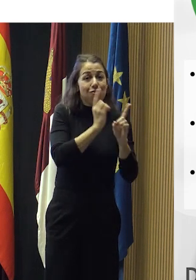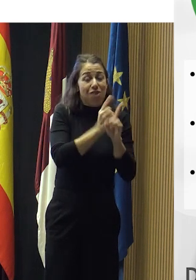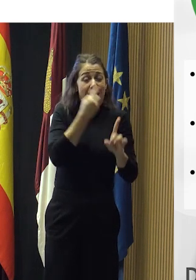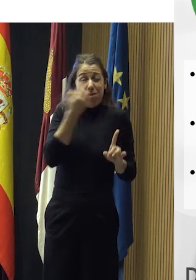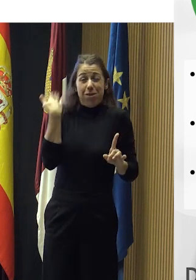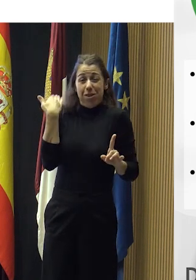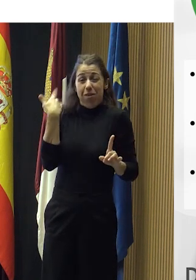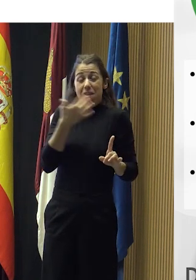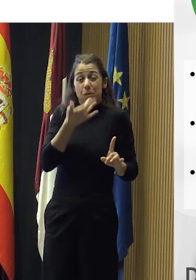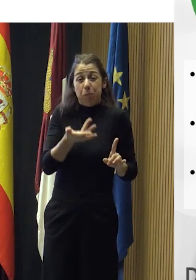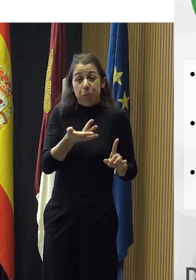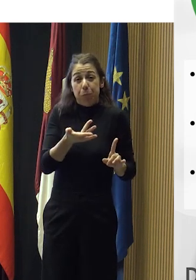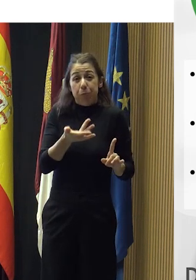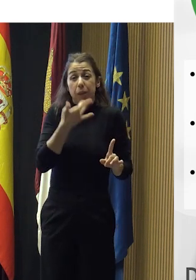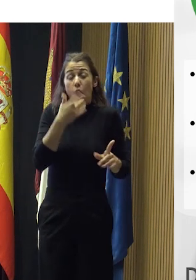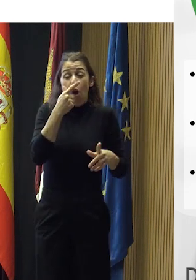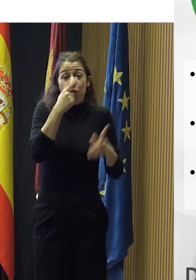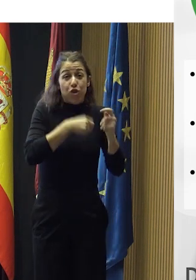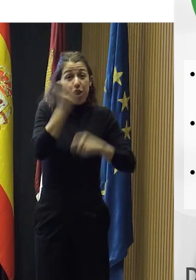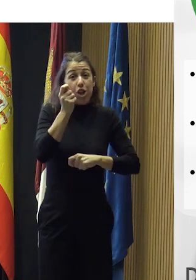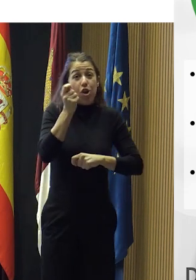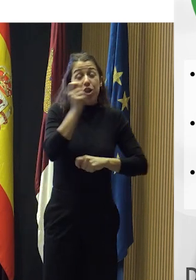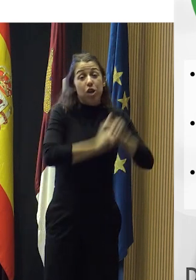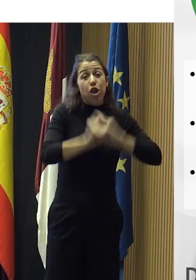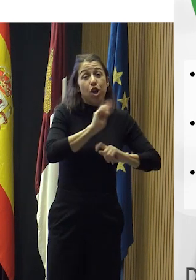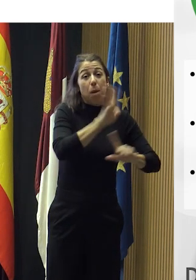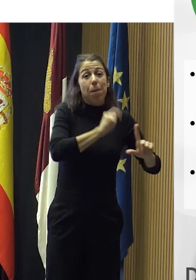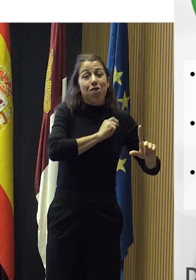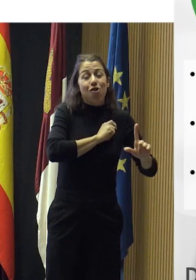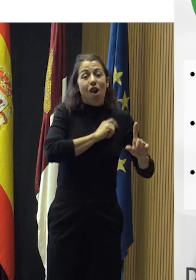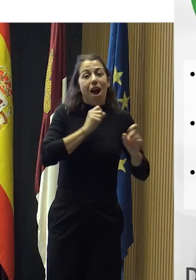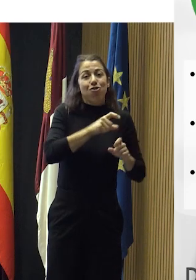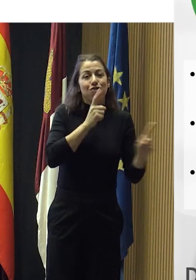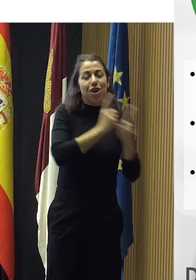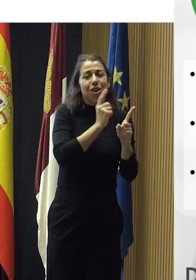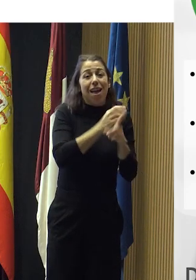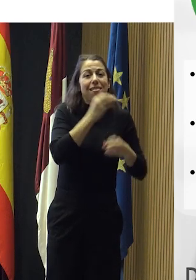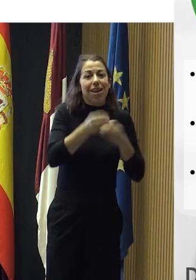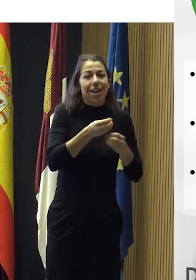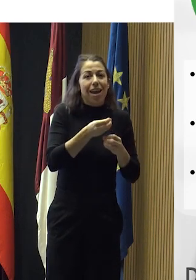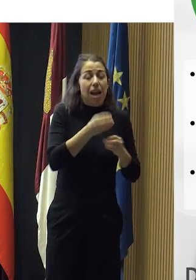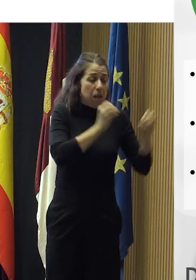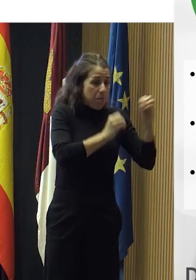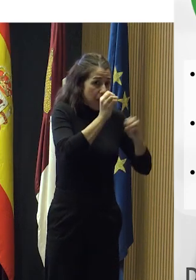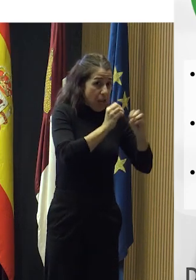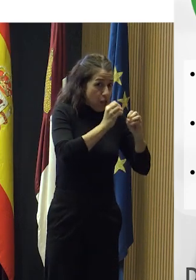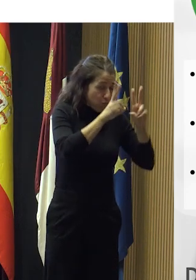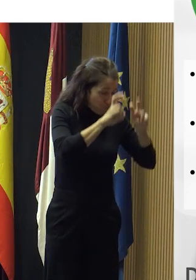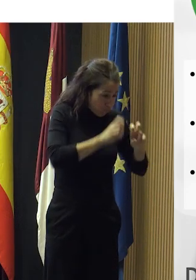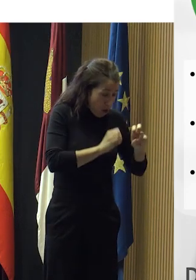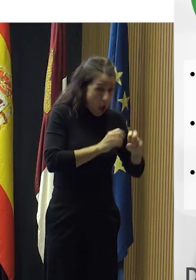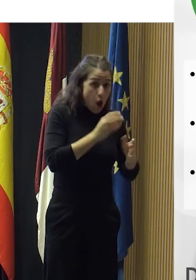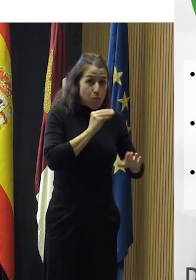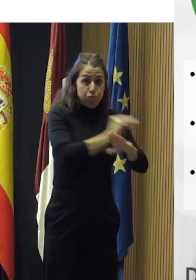pasado. La Fundación de la Asociación Española contra el Cáncer lo que hace es financiar proyectos de investigación, normalmente.